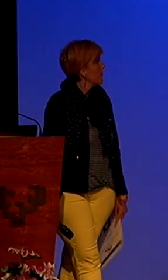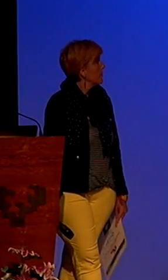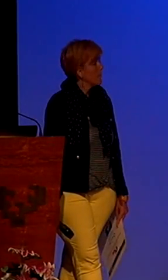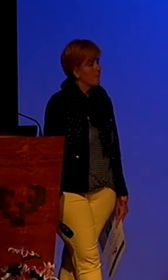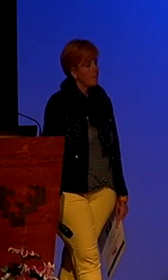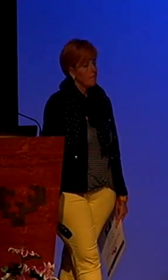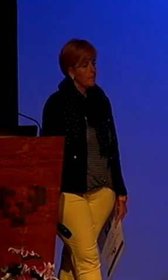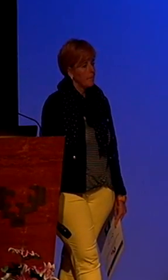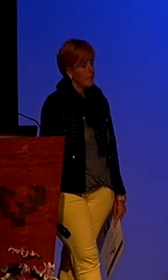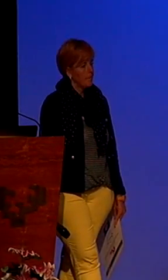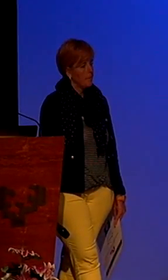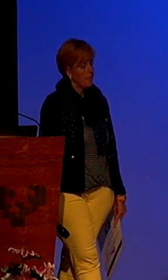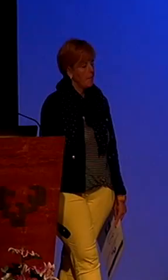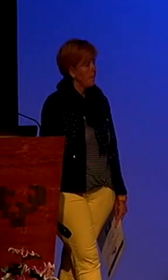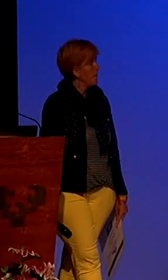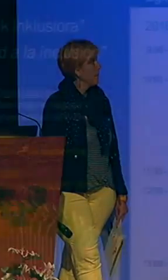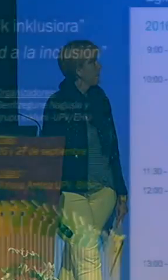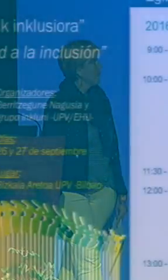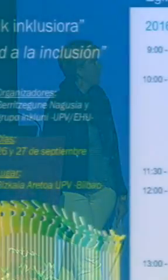badaukogu mai bat,